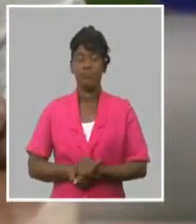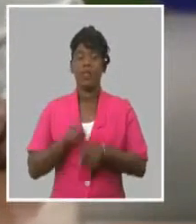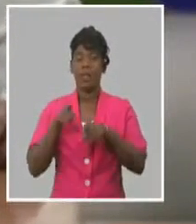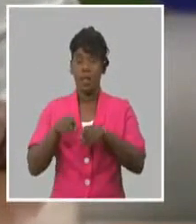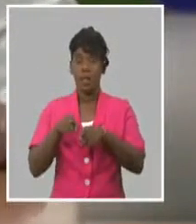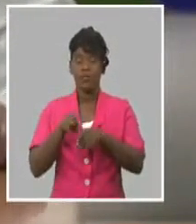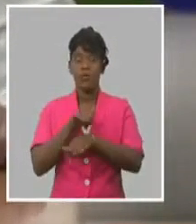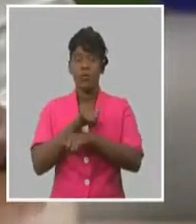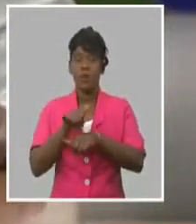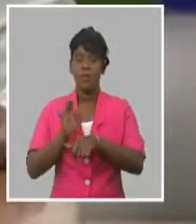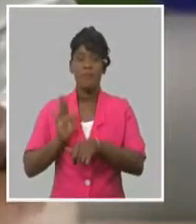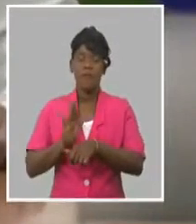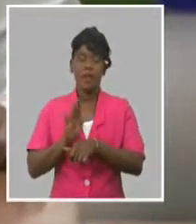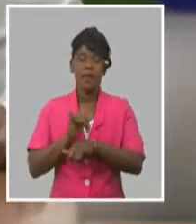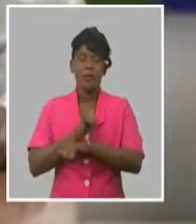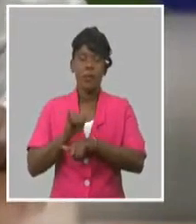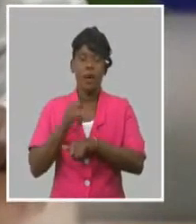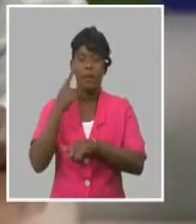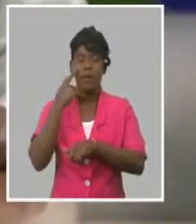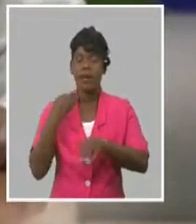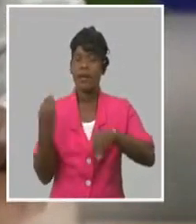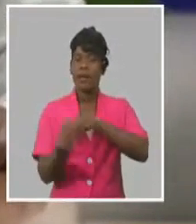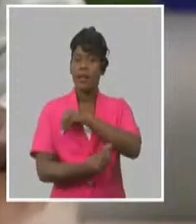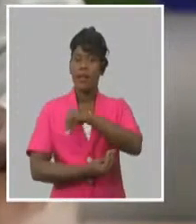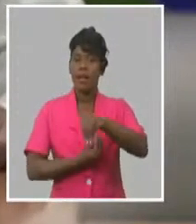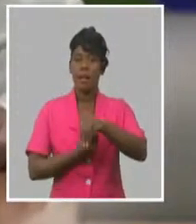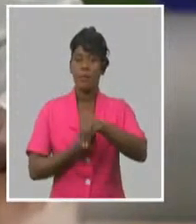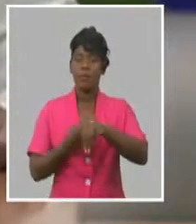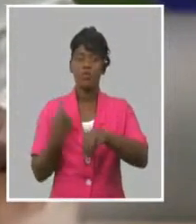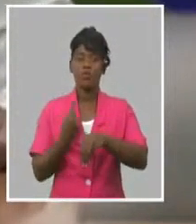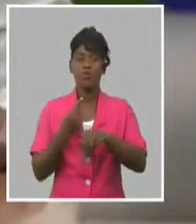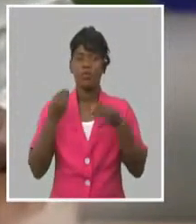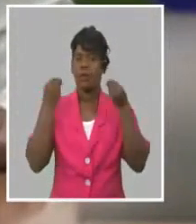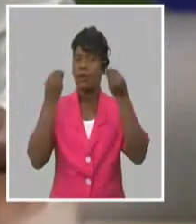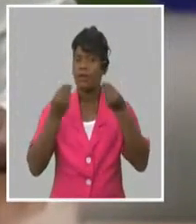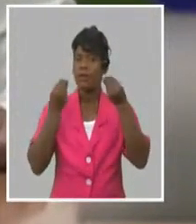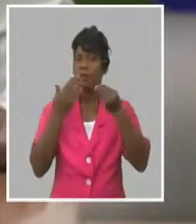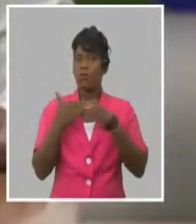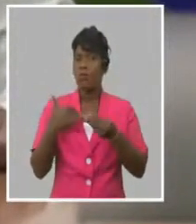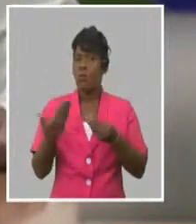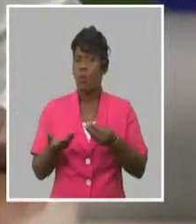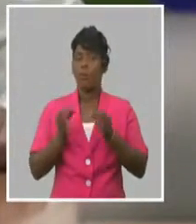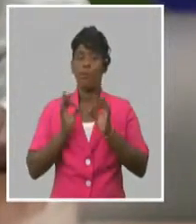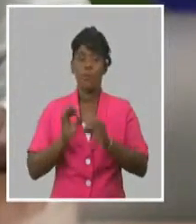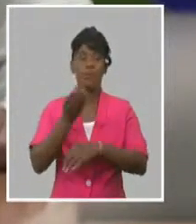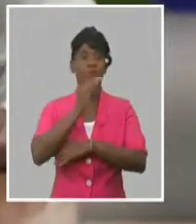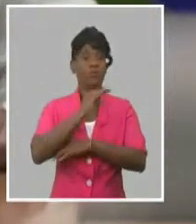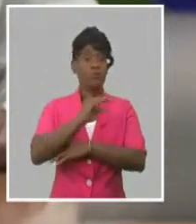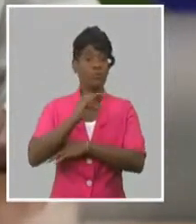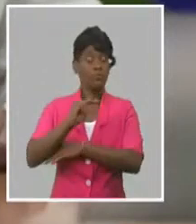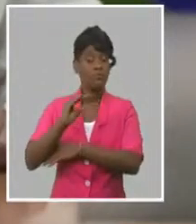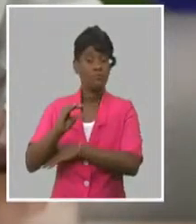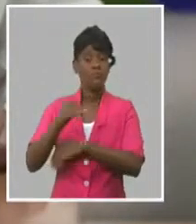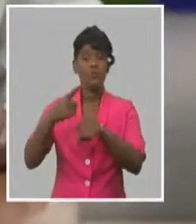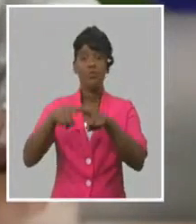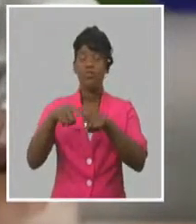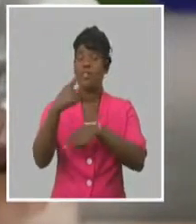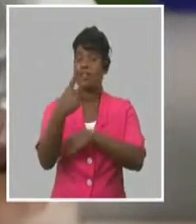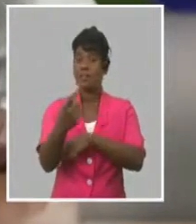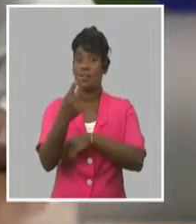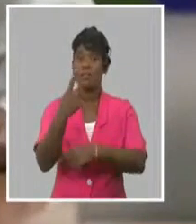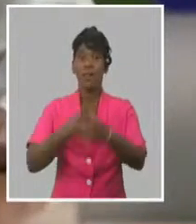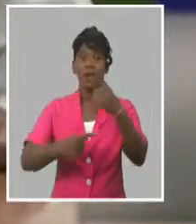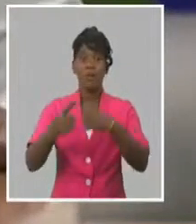cual facilitará, entre otros aspectos, el proceso de asignación y el análisis para el otorgamiento de subsidios. La adecuada estructura de costos y